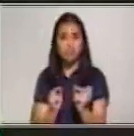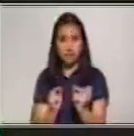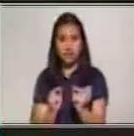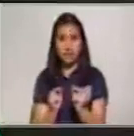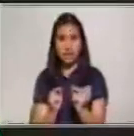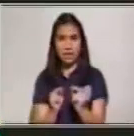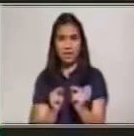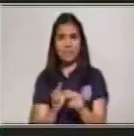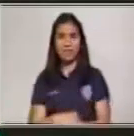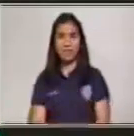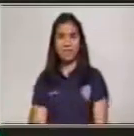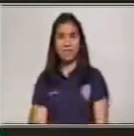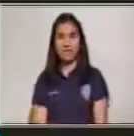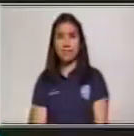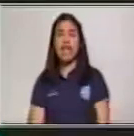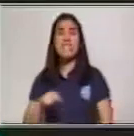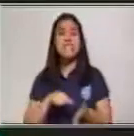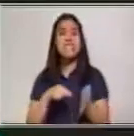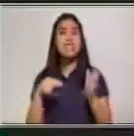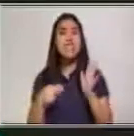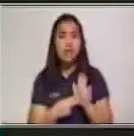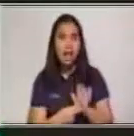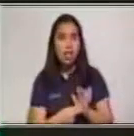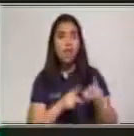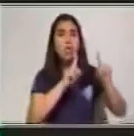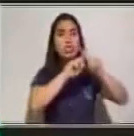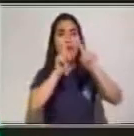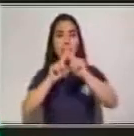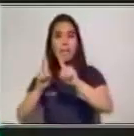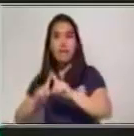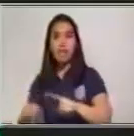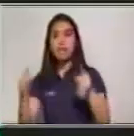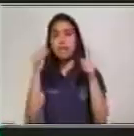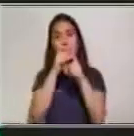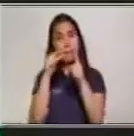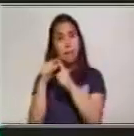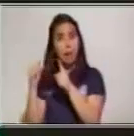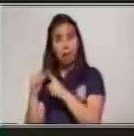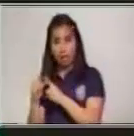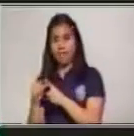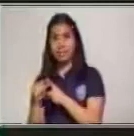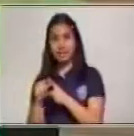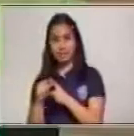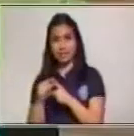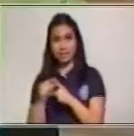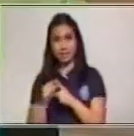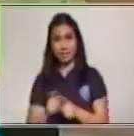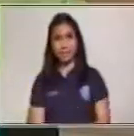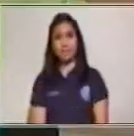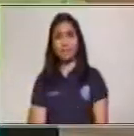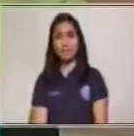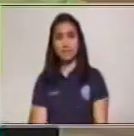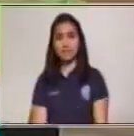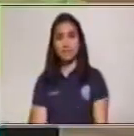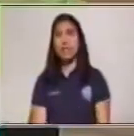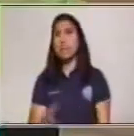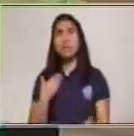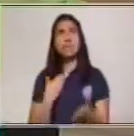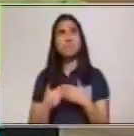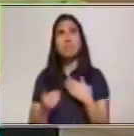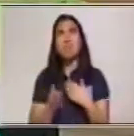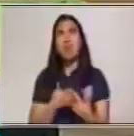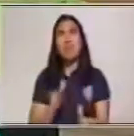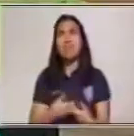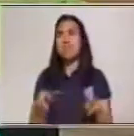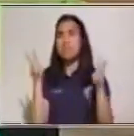están contenidos en un tema. O sea, el mapa conceptual va de definiciones, detalles, de temas importantes que tú